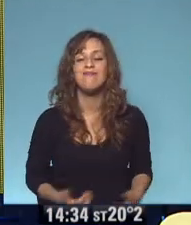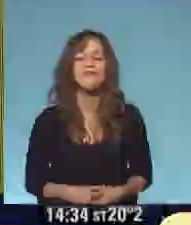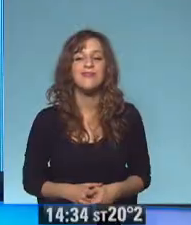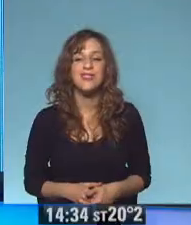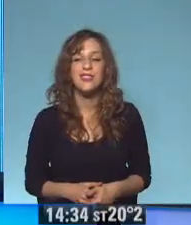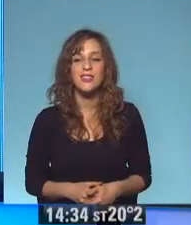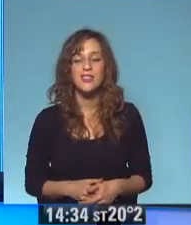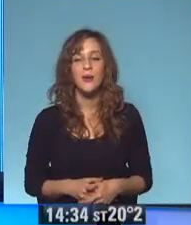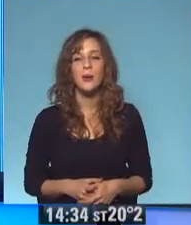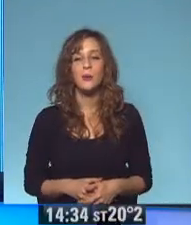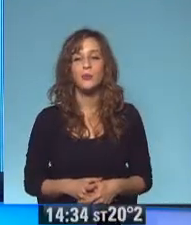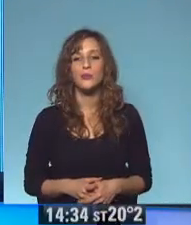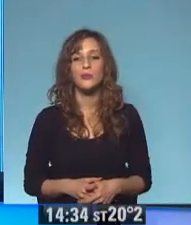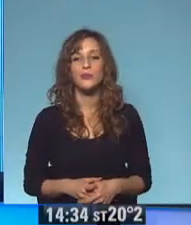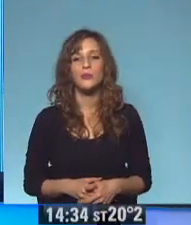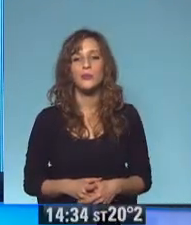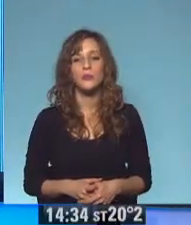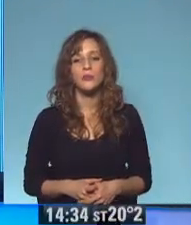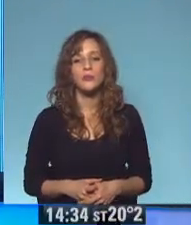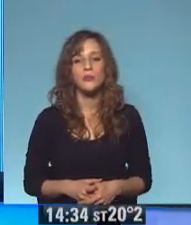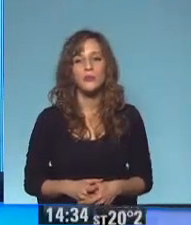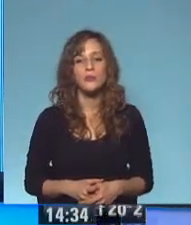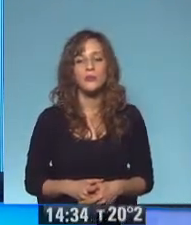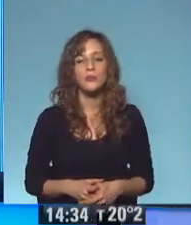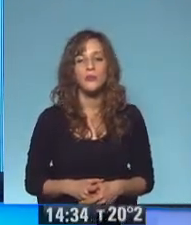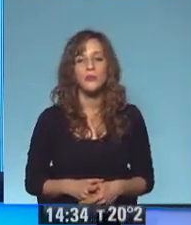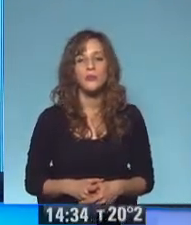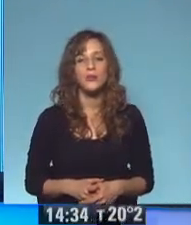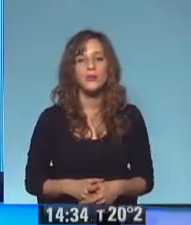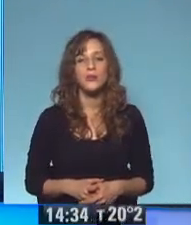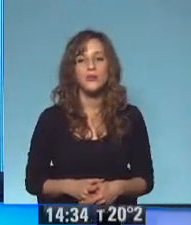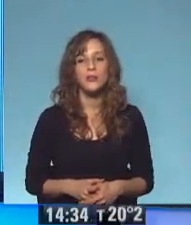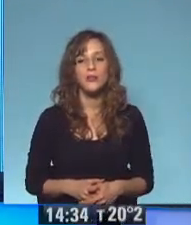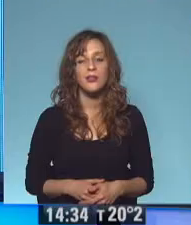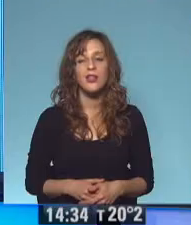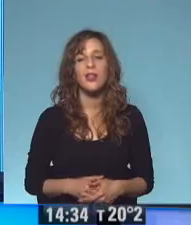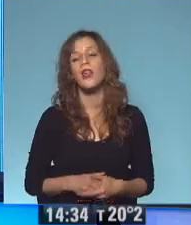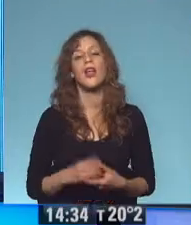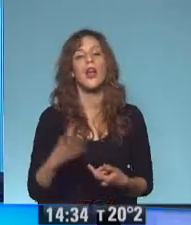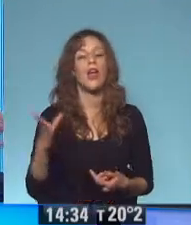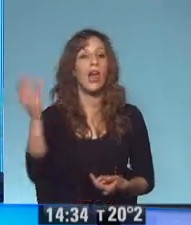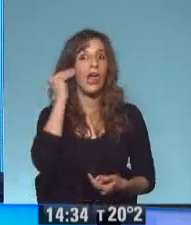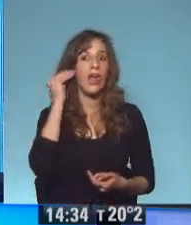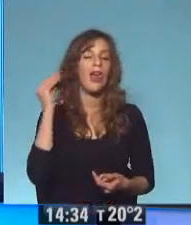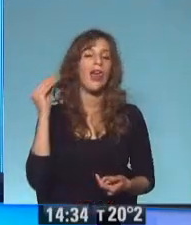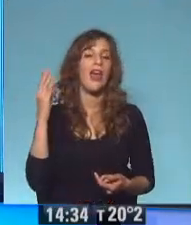escondido. ¿Dónde está? ¿Eh? ¿Cómo? Ah, pero me hablaba la pulga por